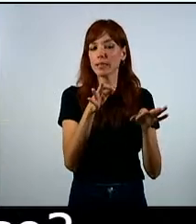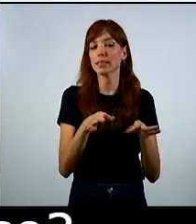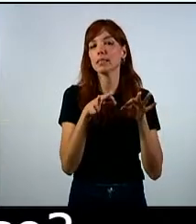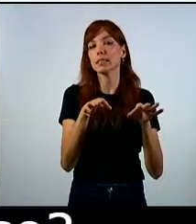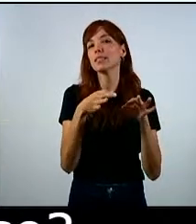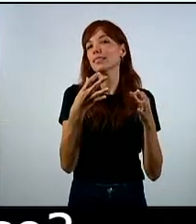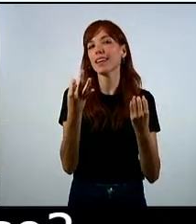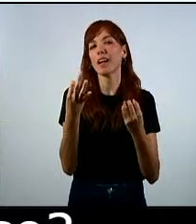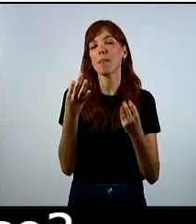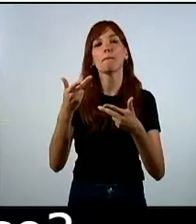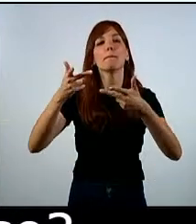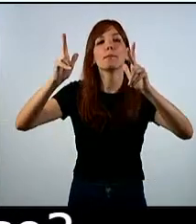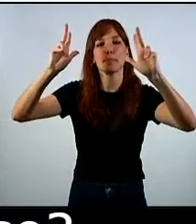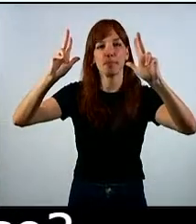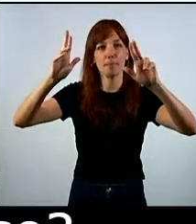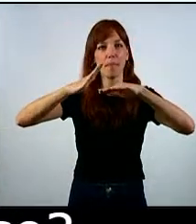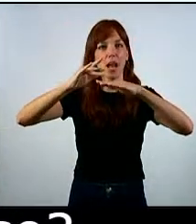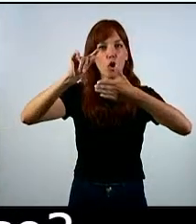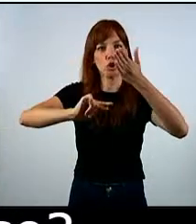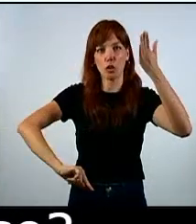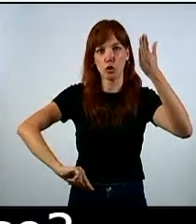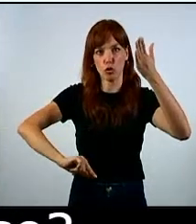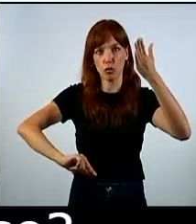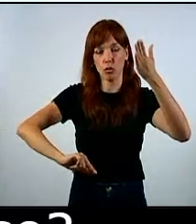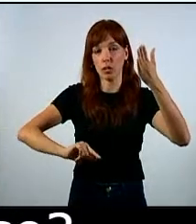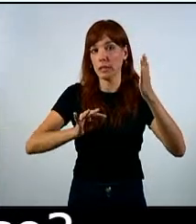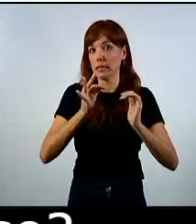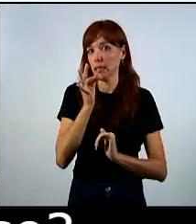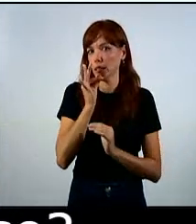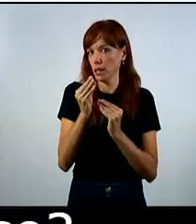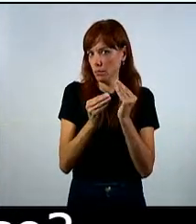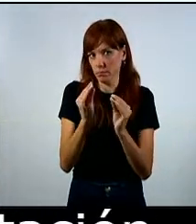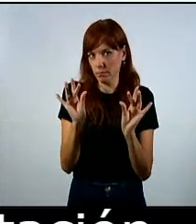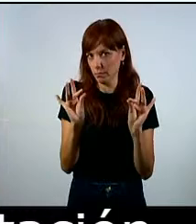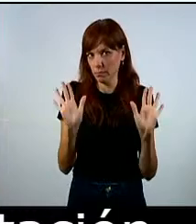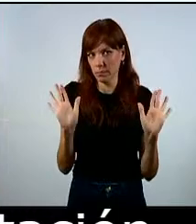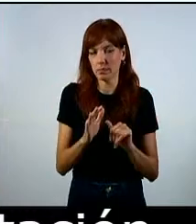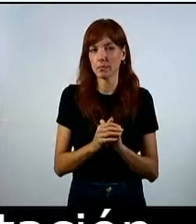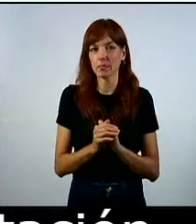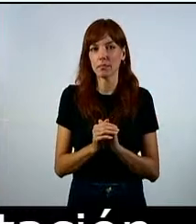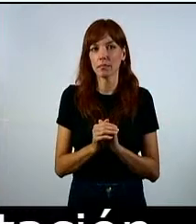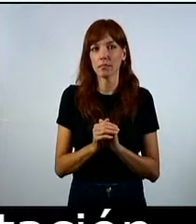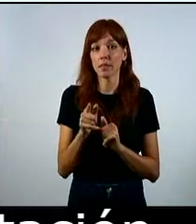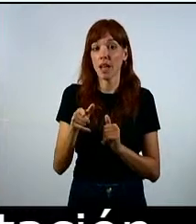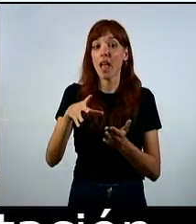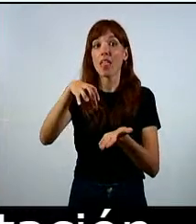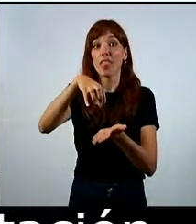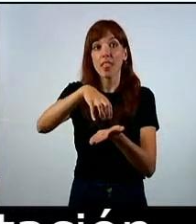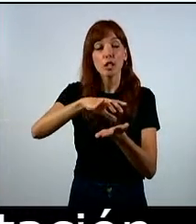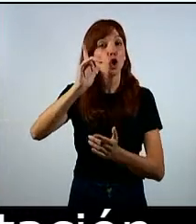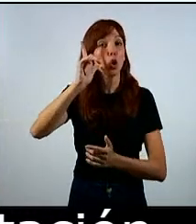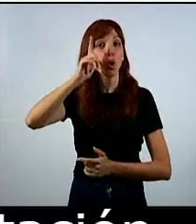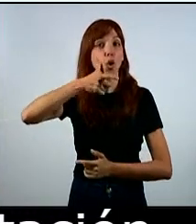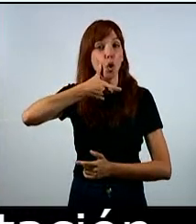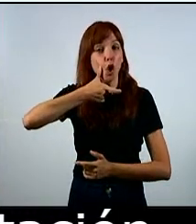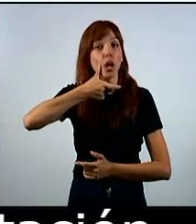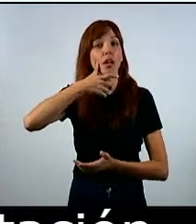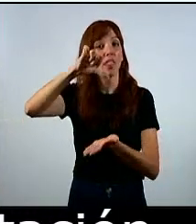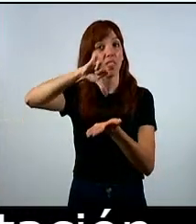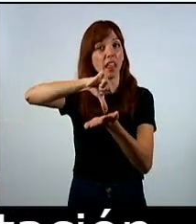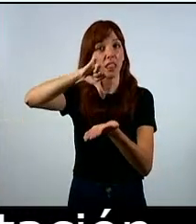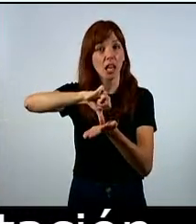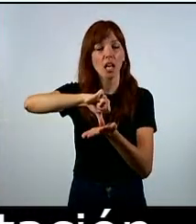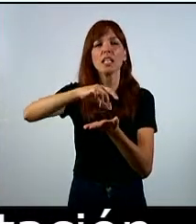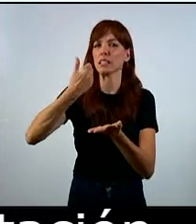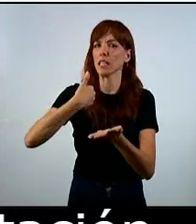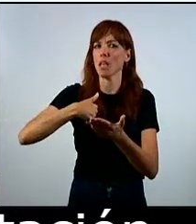autorizar la contratación, o sea que no está la contratación hecha. Este servicio Concenter existe y nosotros autorizamos la